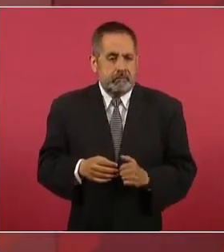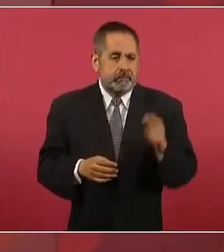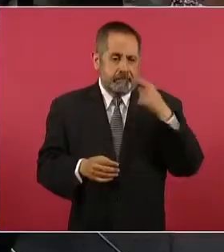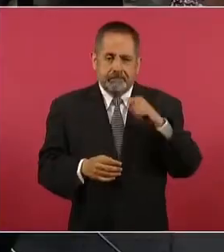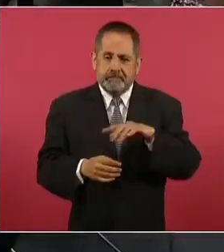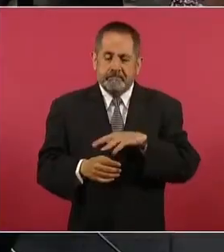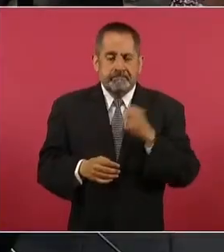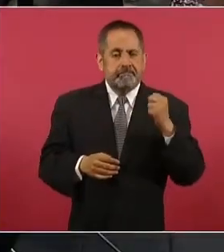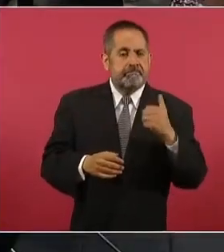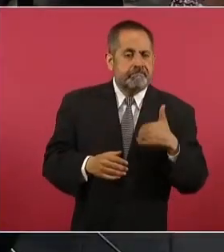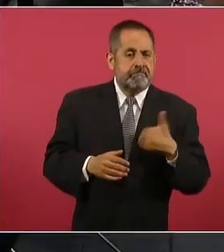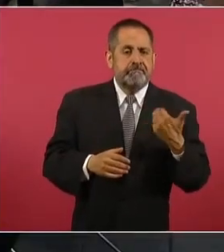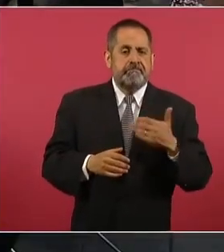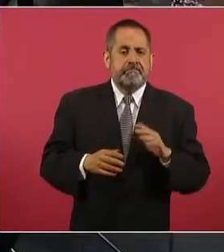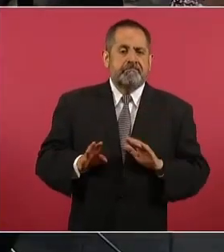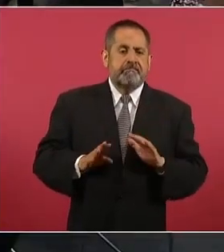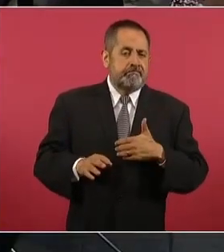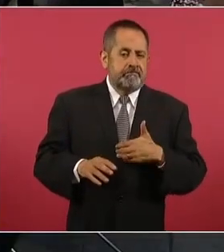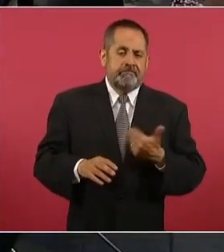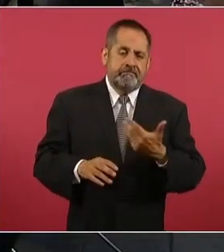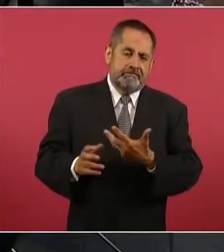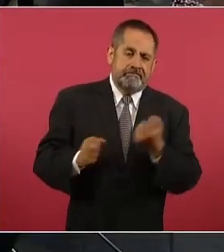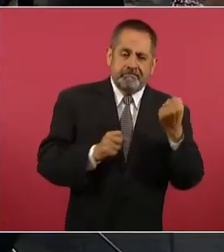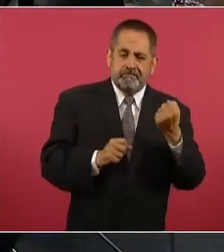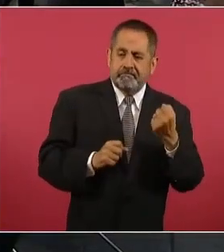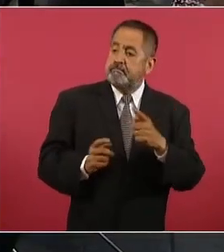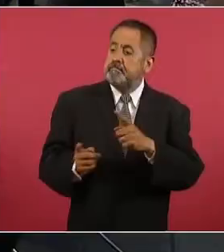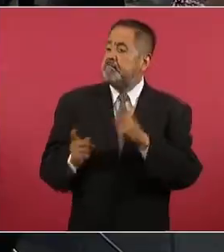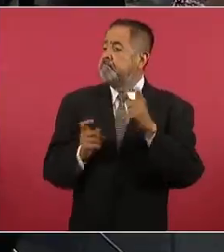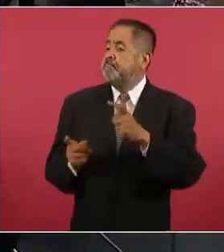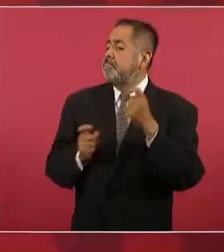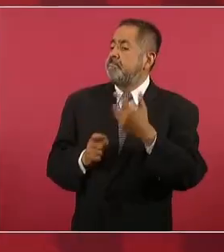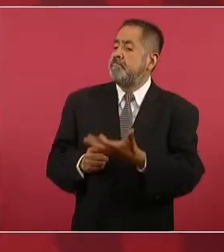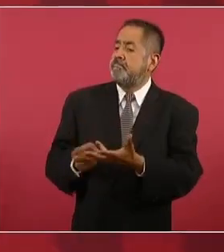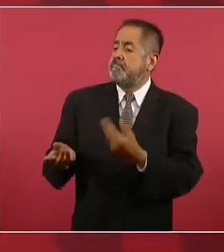obtener beneficios, para cobrar